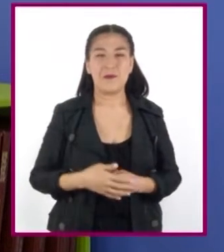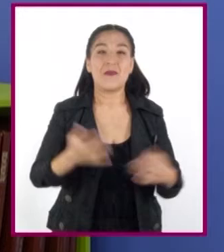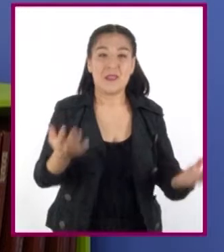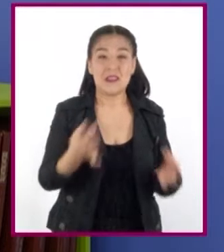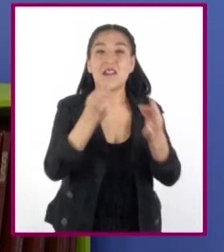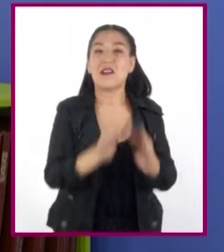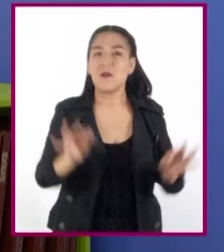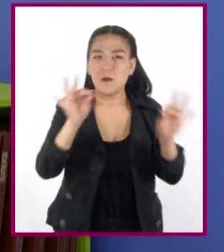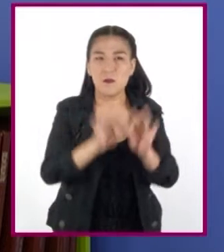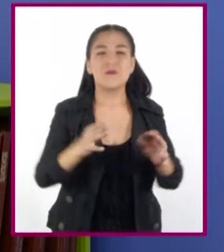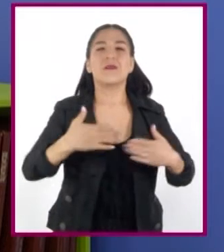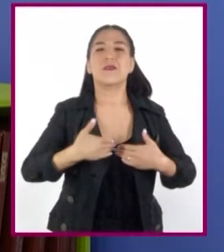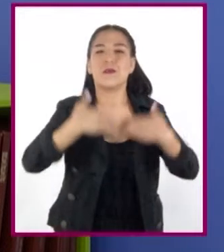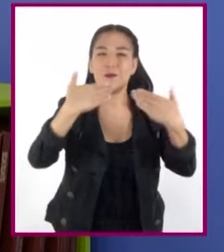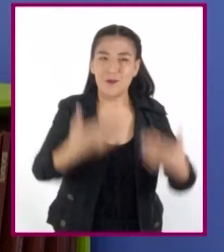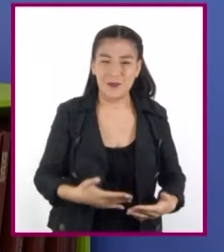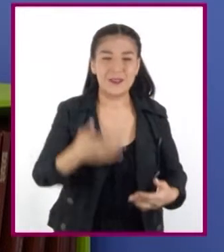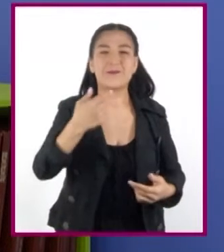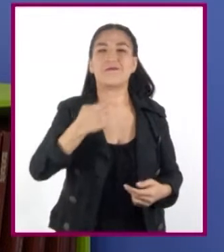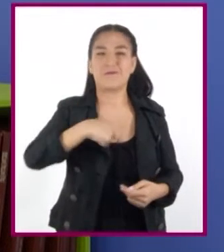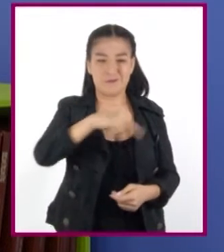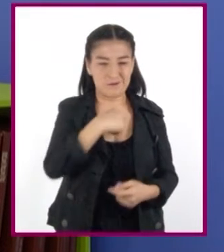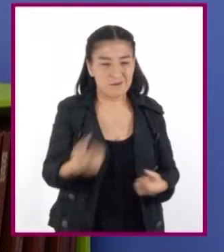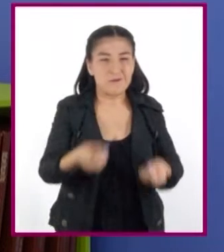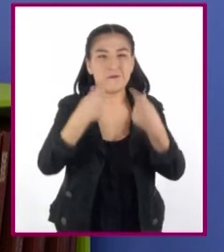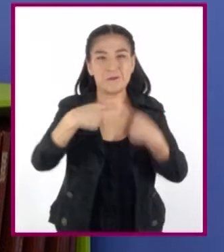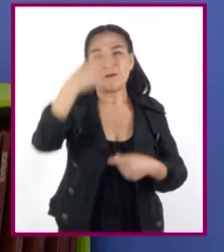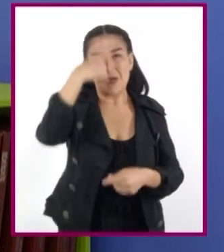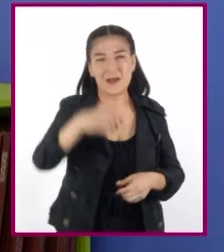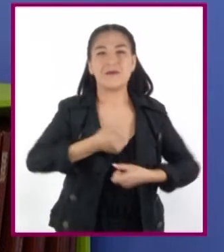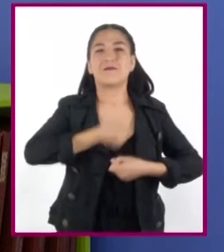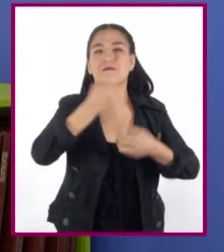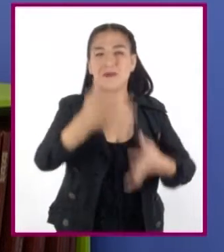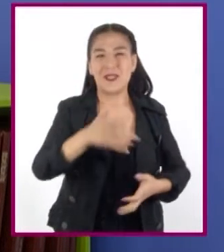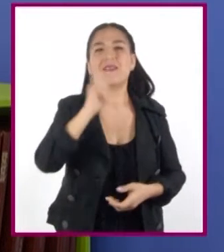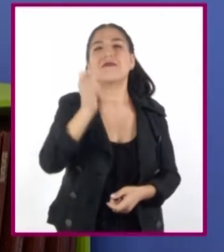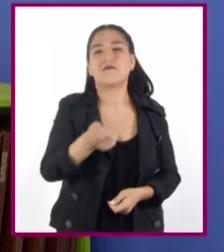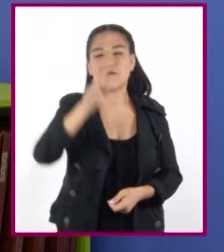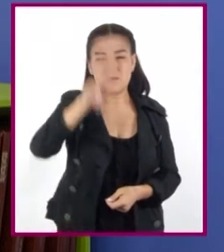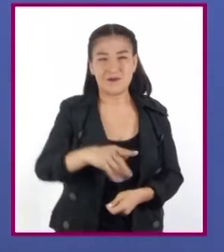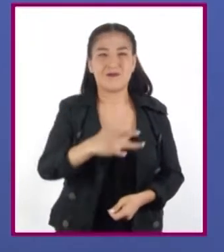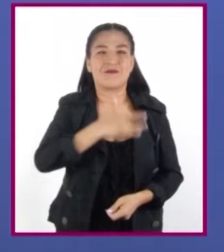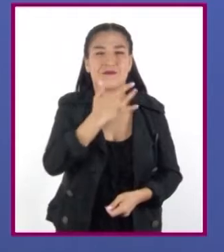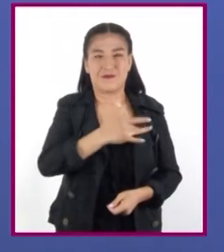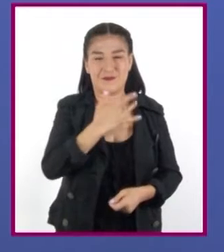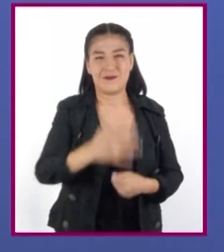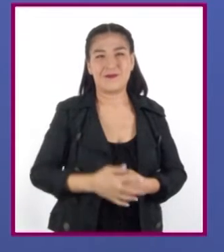importante tener la confianza en nosotros mismos para expresar lo que realmente